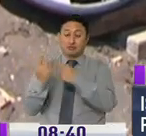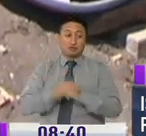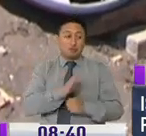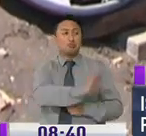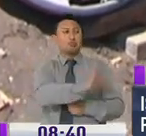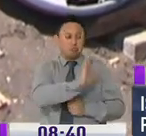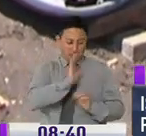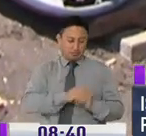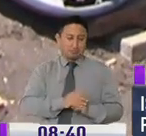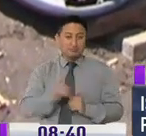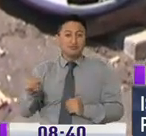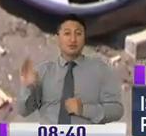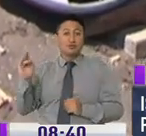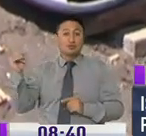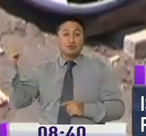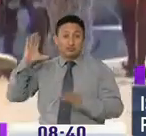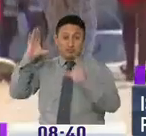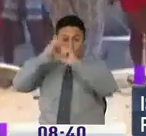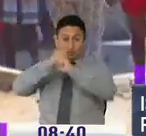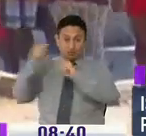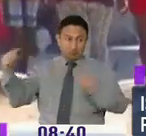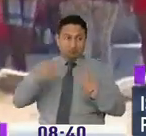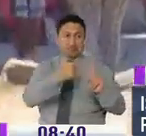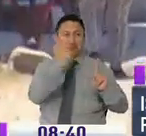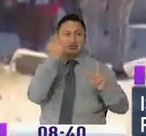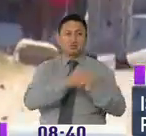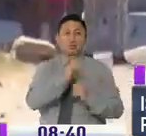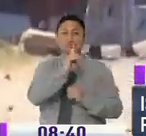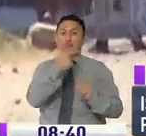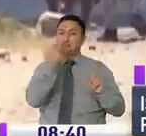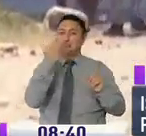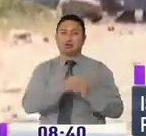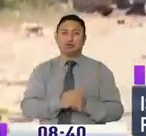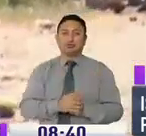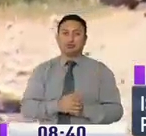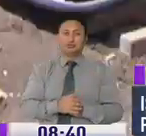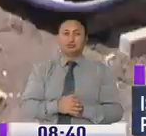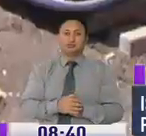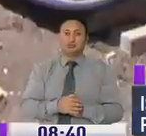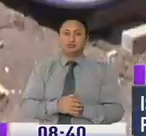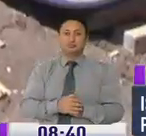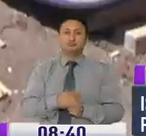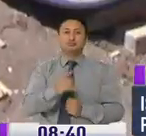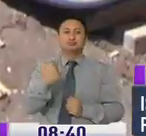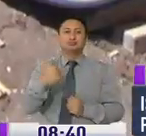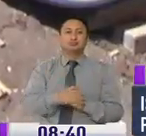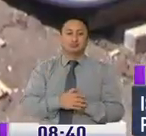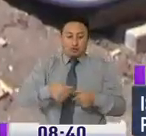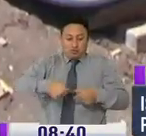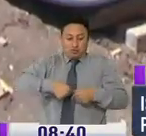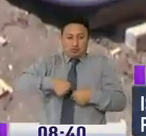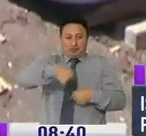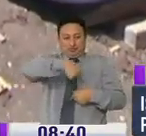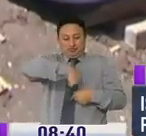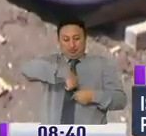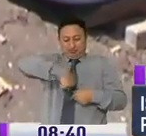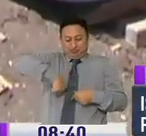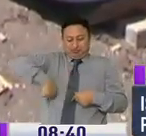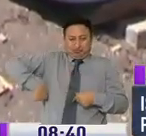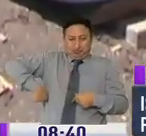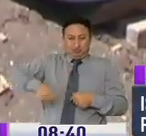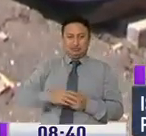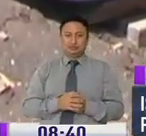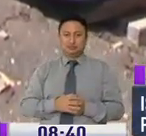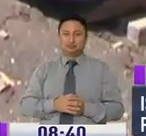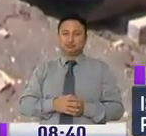marido vino en la noche y lo disparó a mi hermano. Sí, un solo disparo y le salió al otro lado la costilla. Tiene lastimado el corazón, tiene